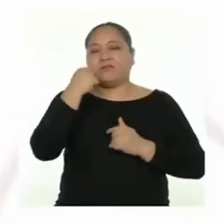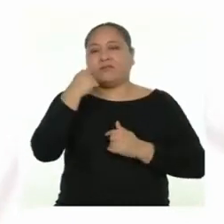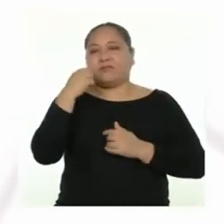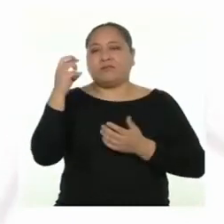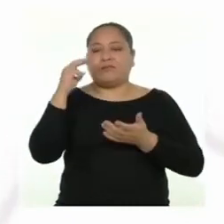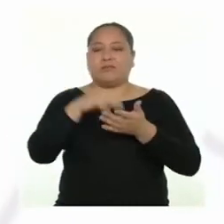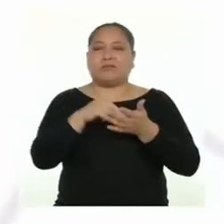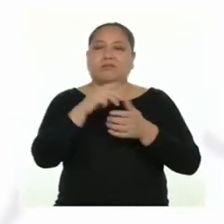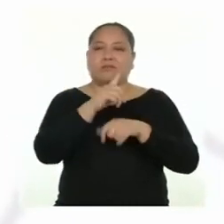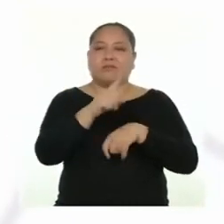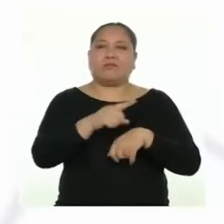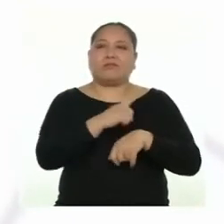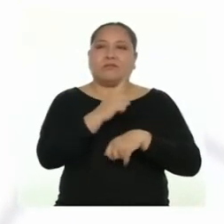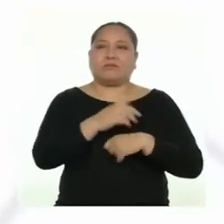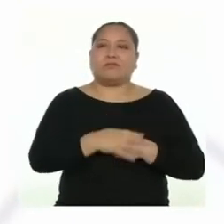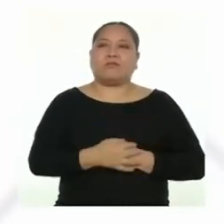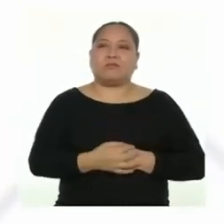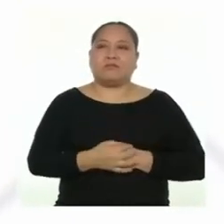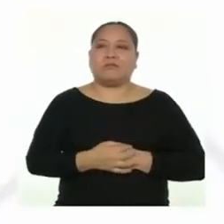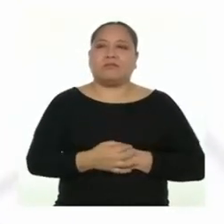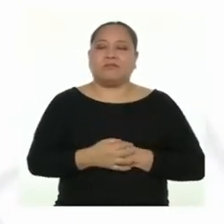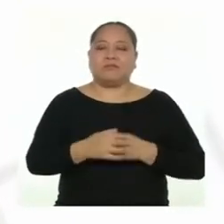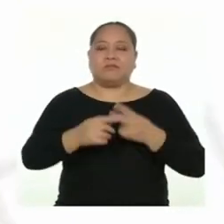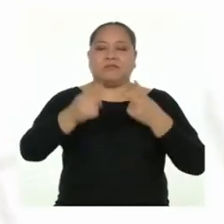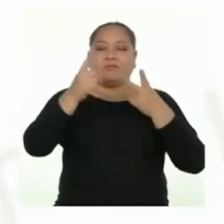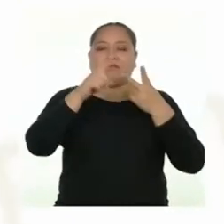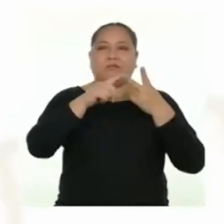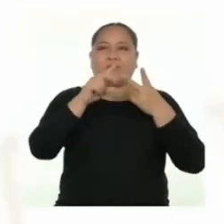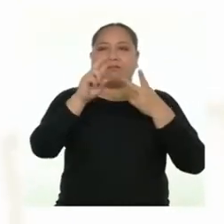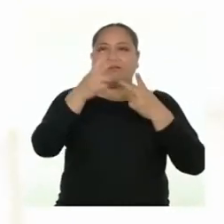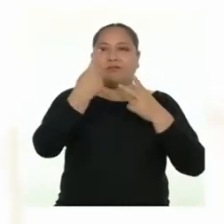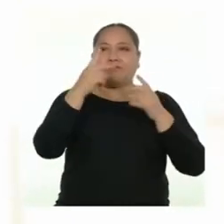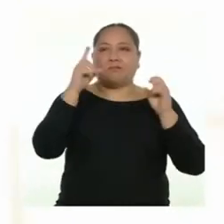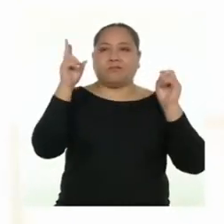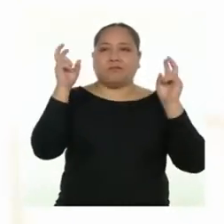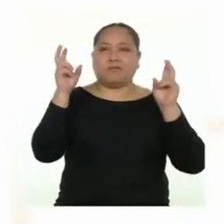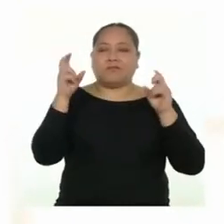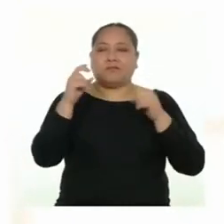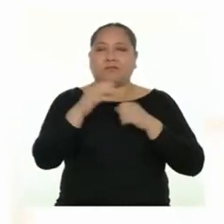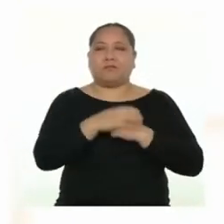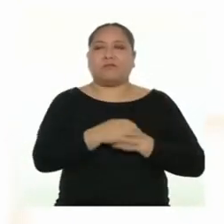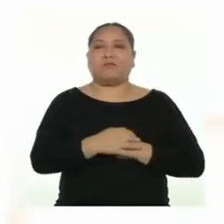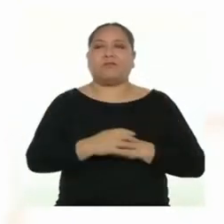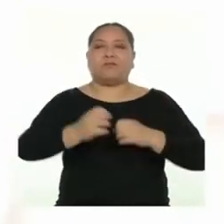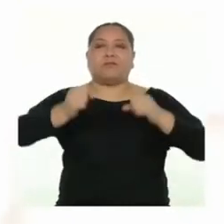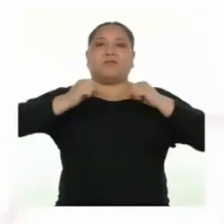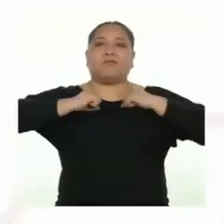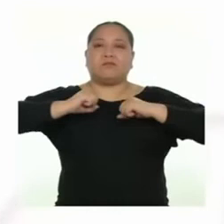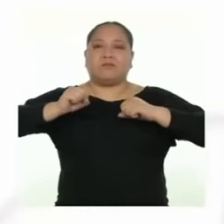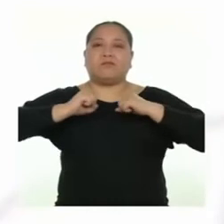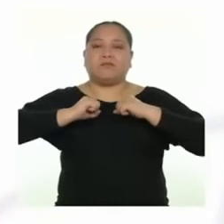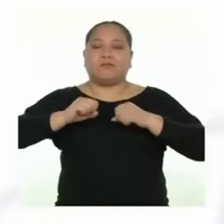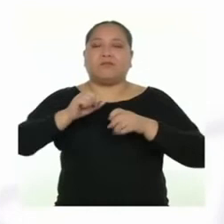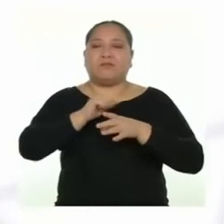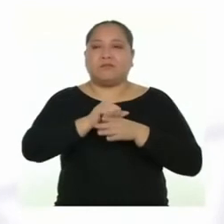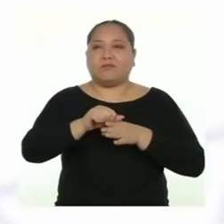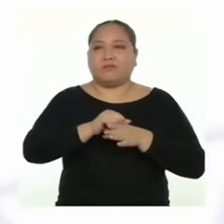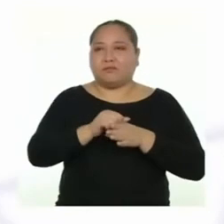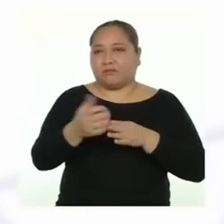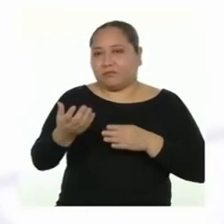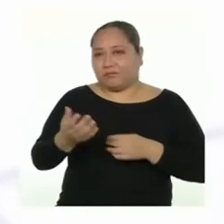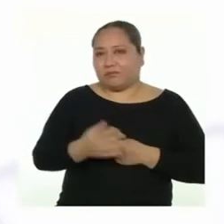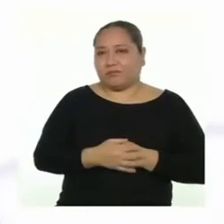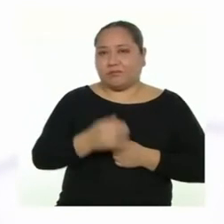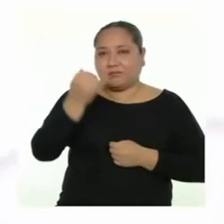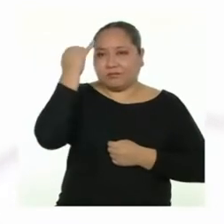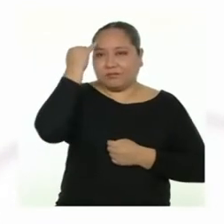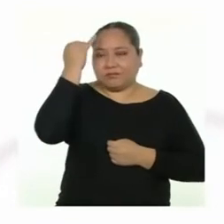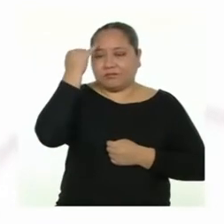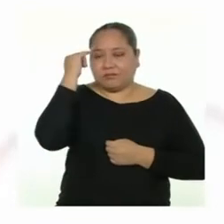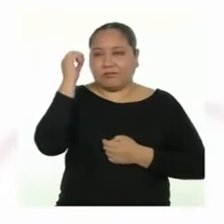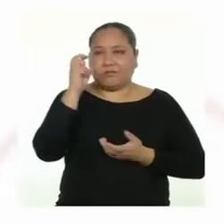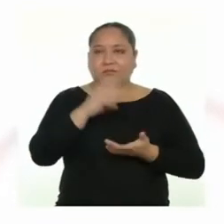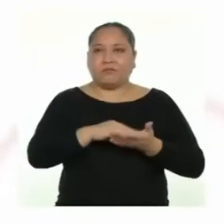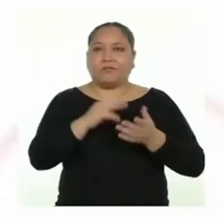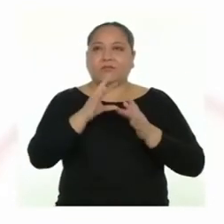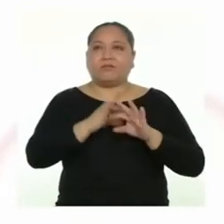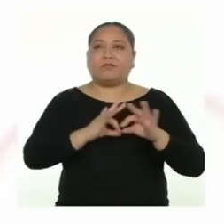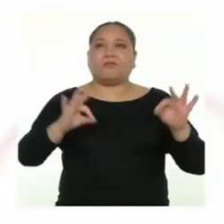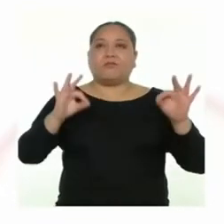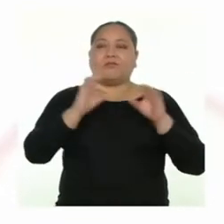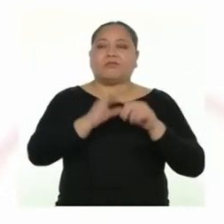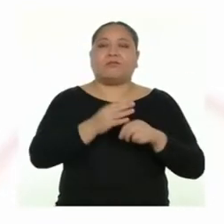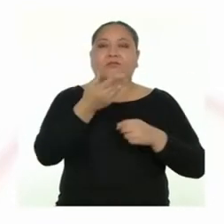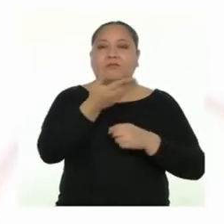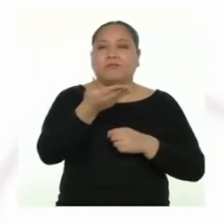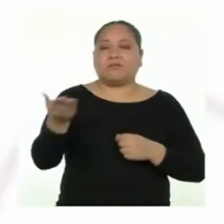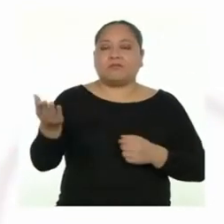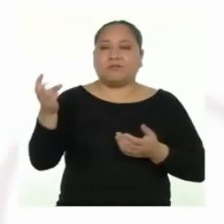más horas. El segundo subtema es los ejercicios y el deporte. Y las ideas principales serían: la